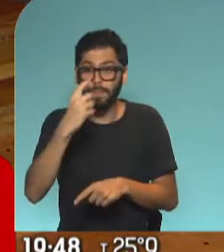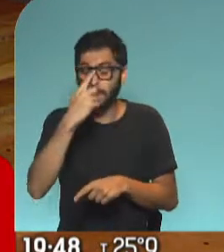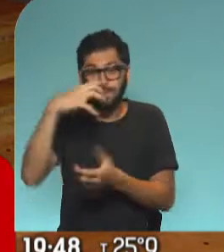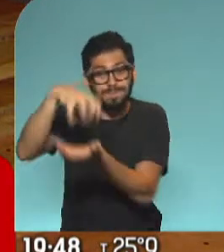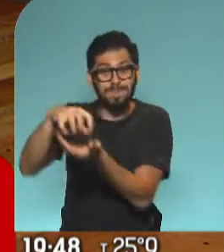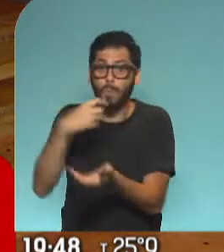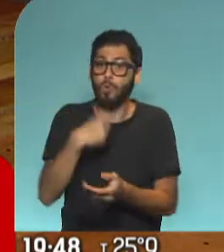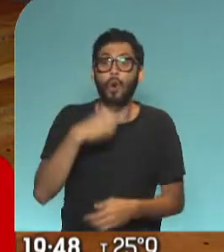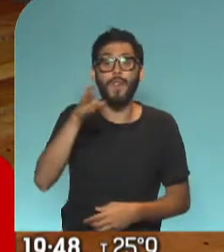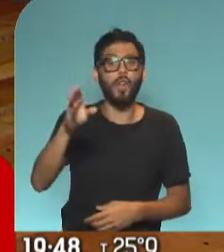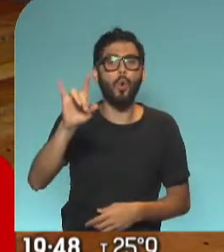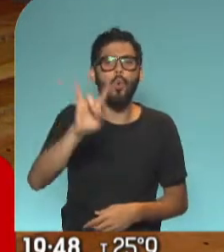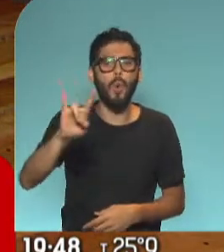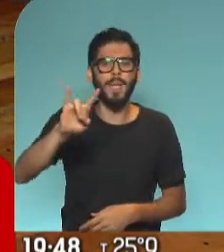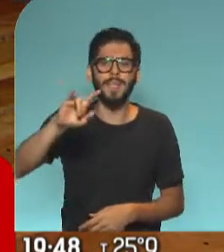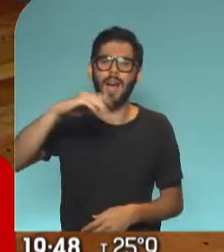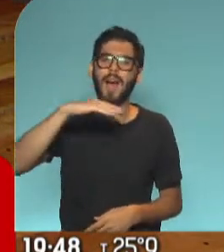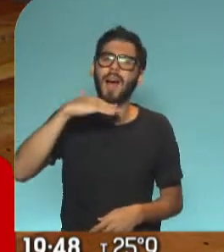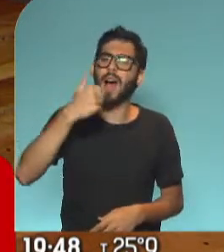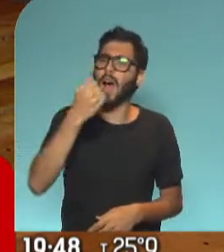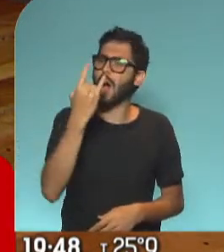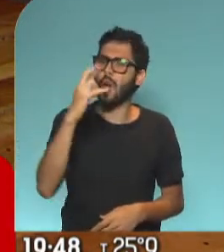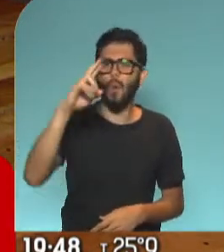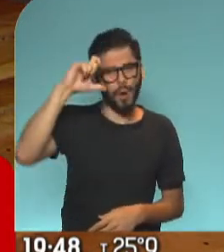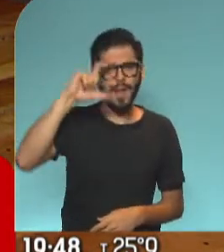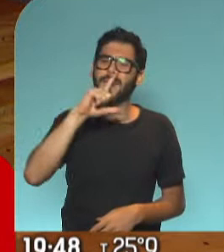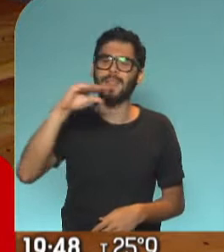ejemplo, en la Universidad Jaureche, lugares enormes donde la gente está